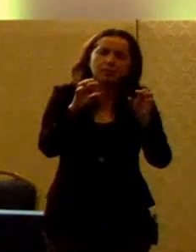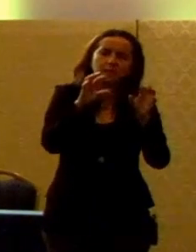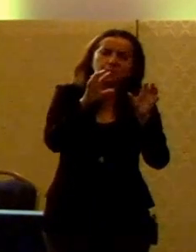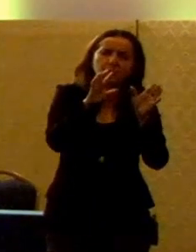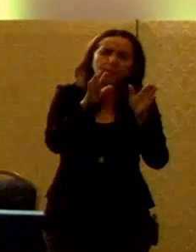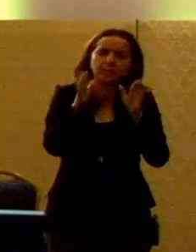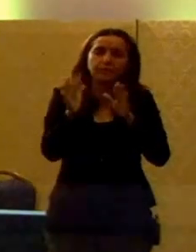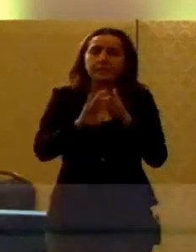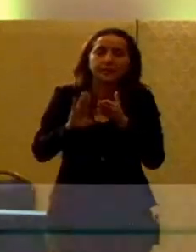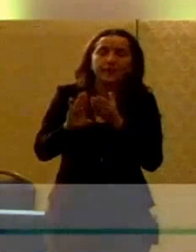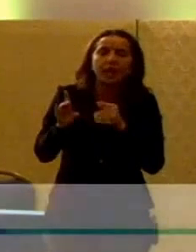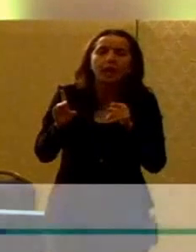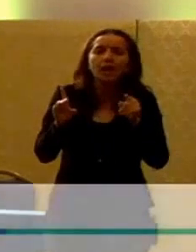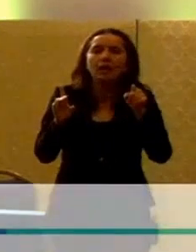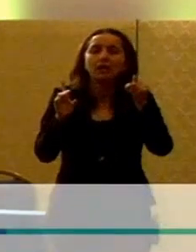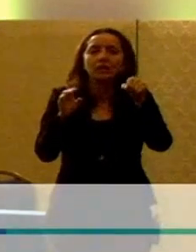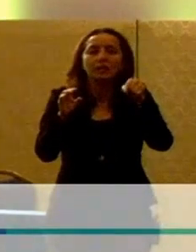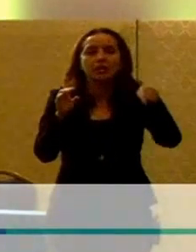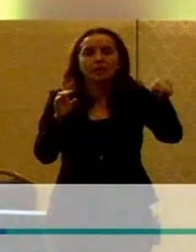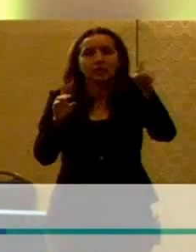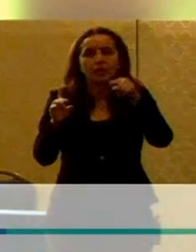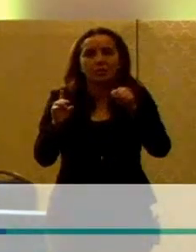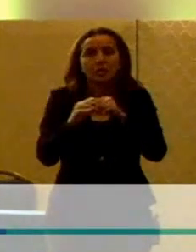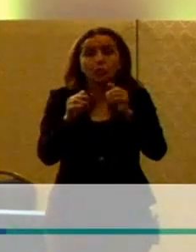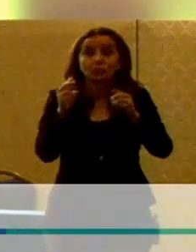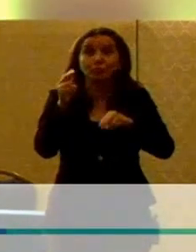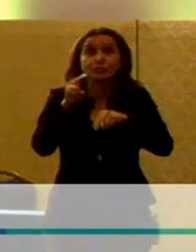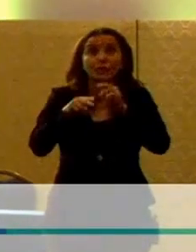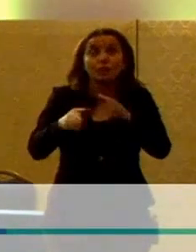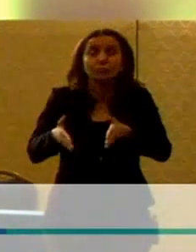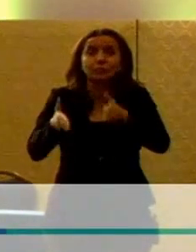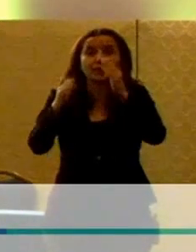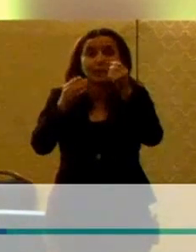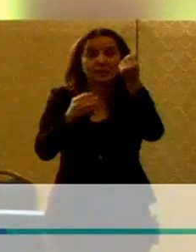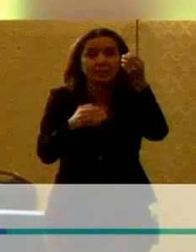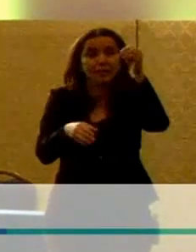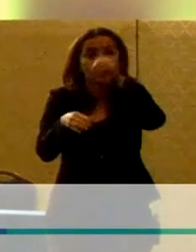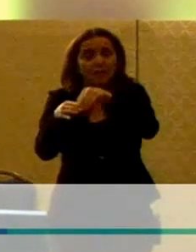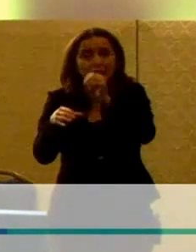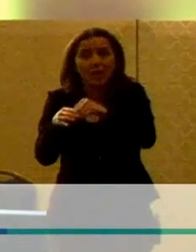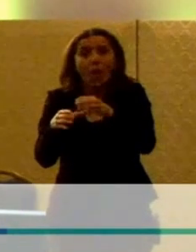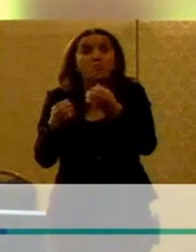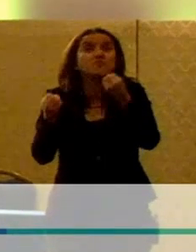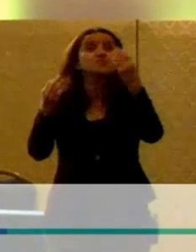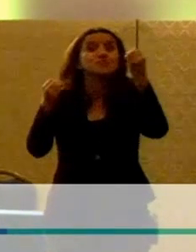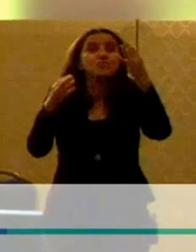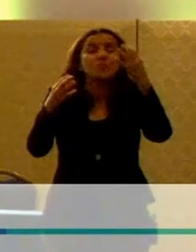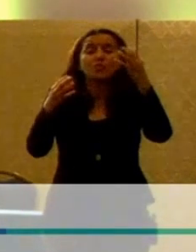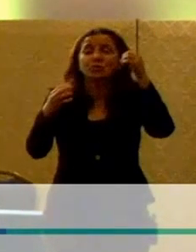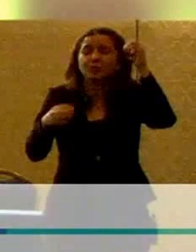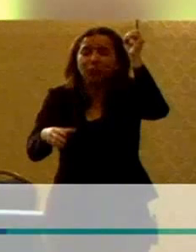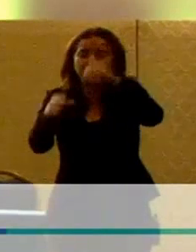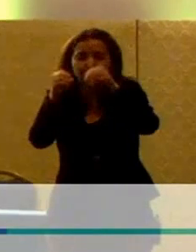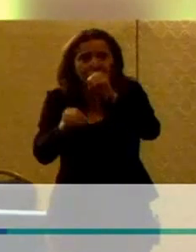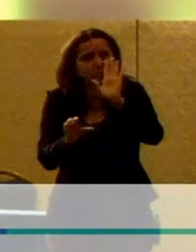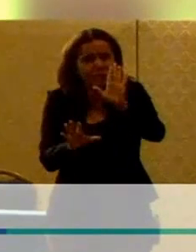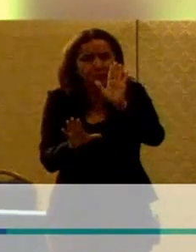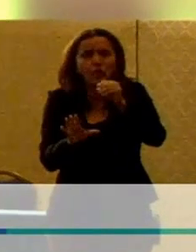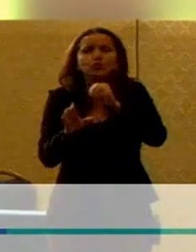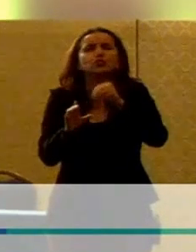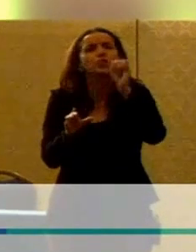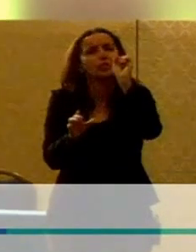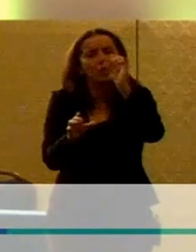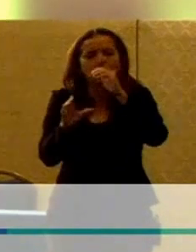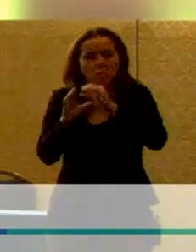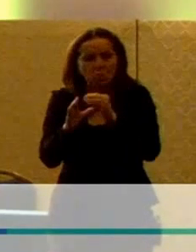perdón, aquí lo que referimos es que los beneficios de la inversión es que se evitaron costos 3 veces menores, o sea, solamente en términos de costos evitados. El